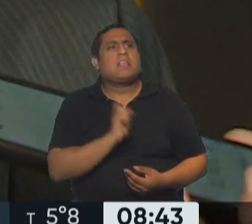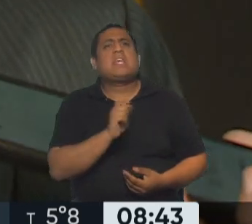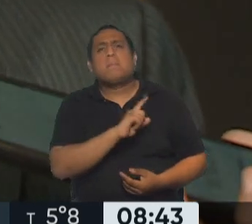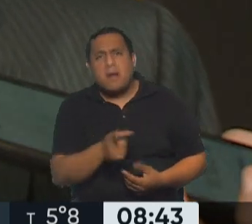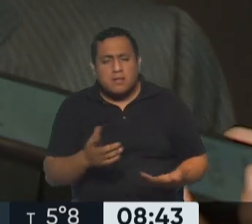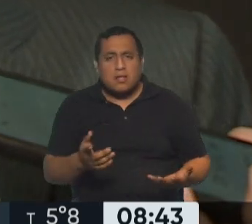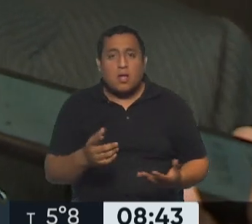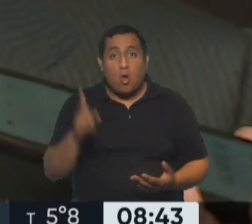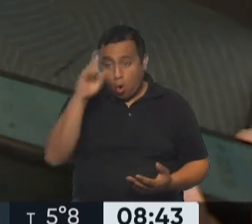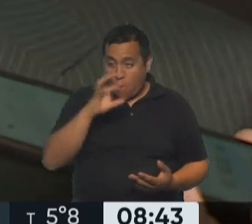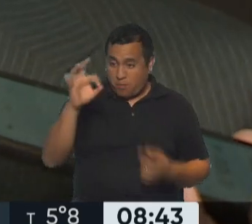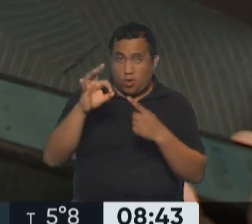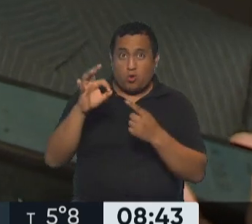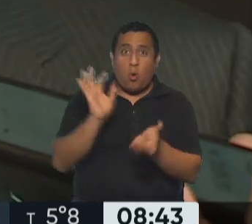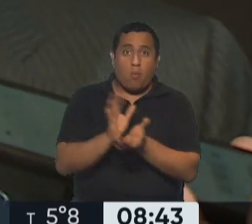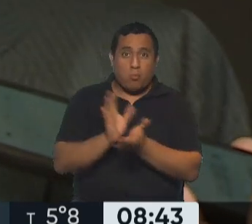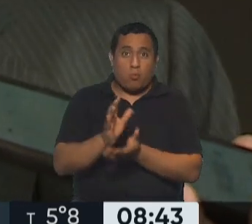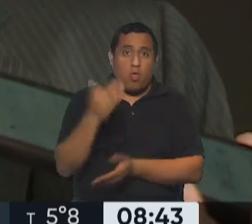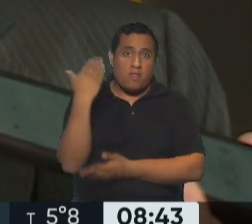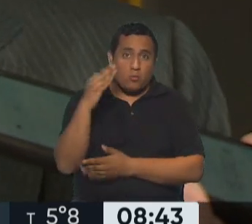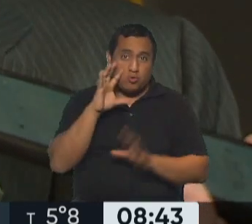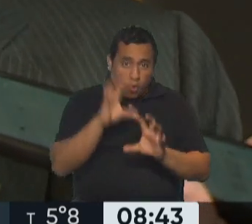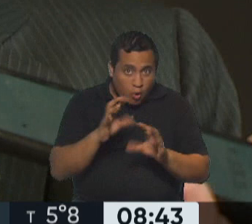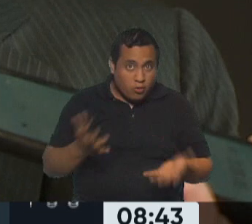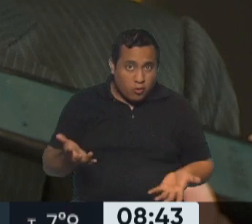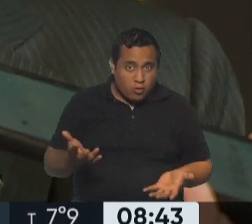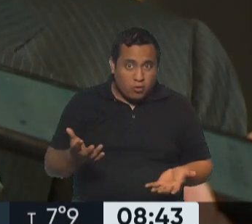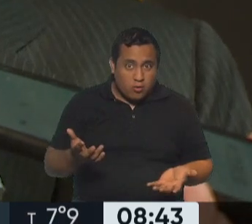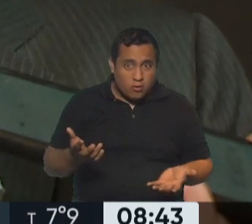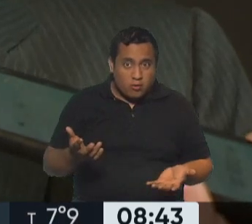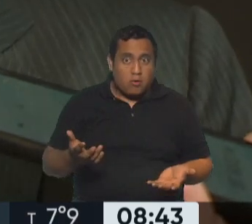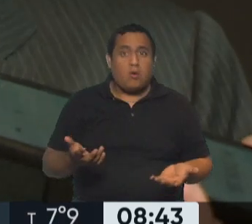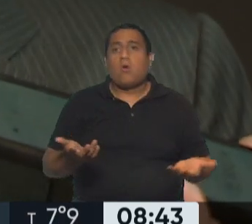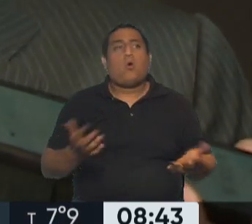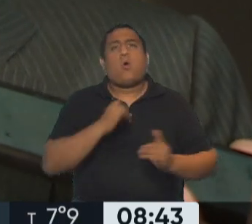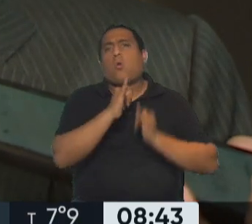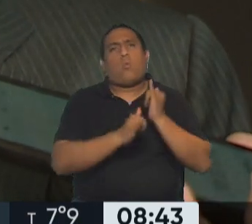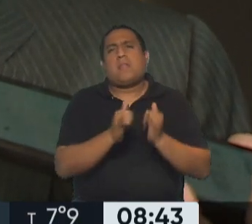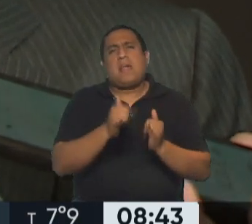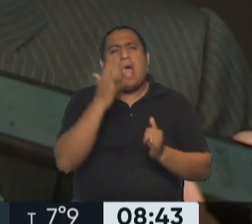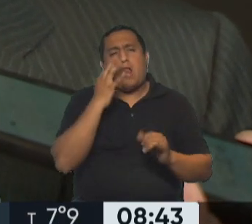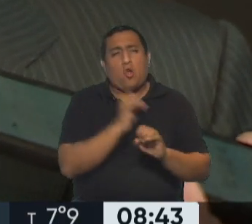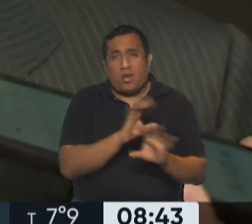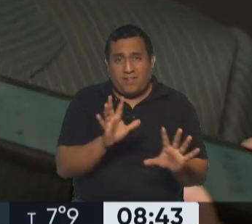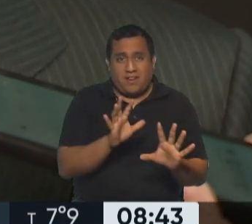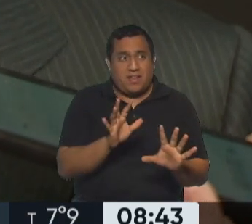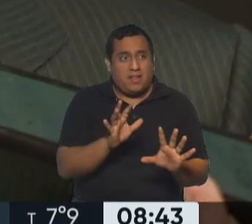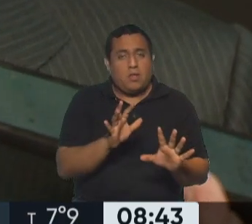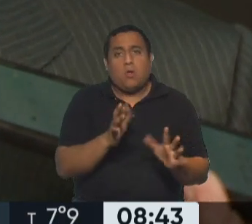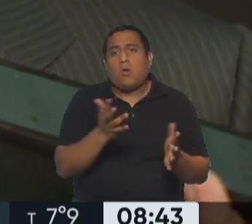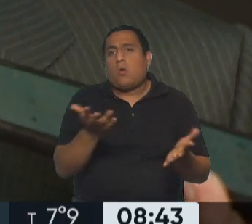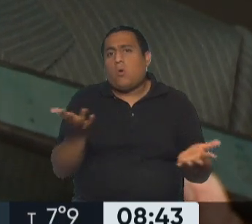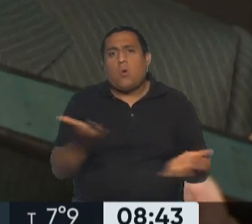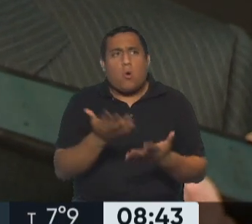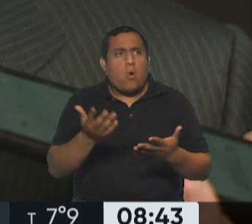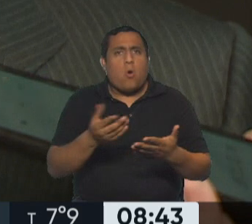un discurso del odio, un insulto es un discurso del odio, una declaración aberrante, por más que todas estas cosas no sean buenas, una manifestación artística